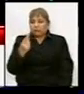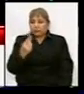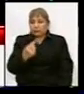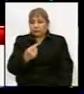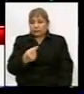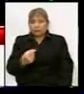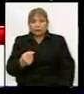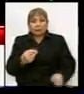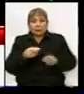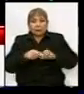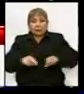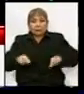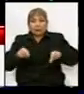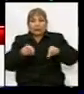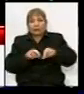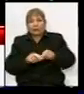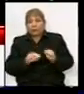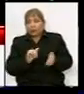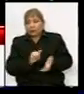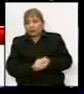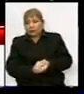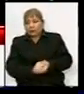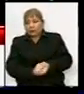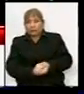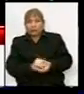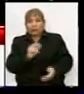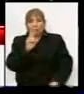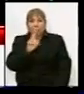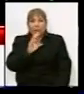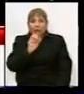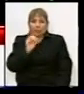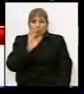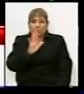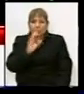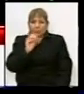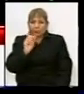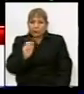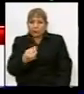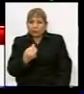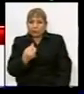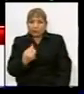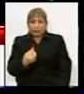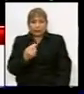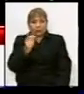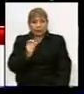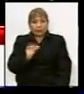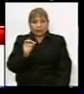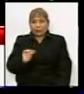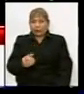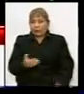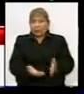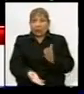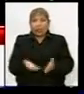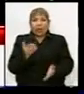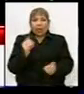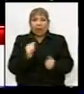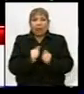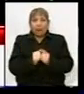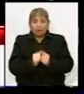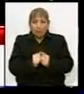parlamentarios representan a casi 250.000 ciudadanos y es por eso que probablemente